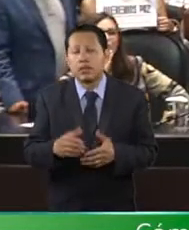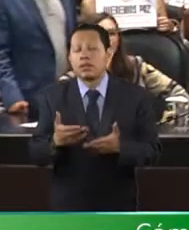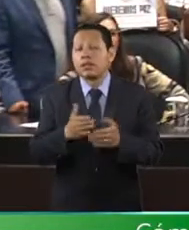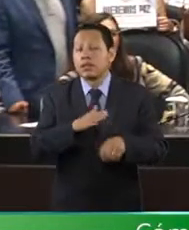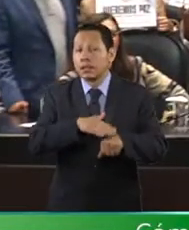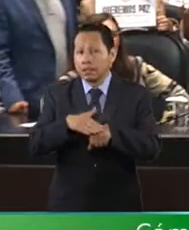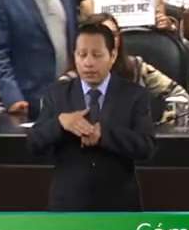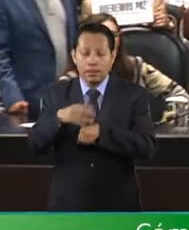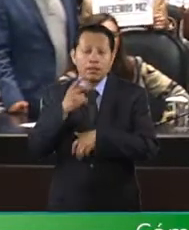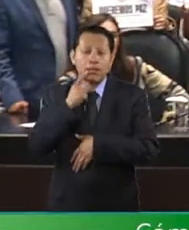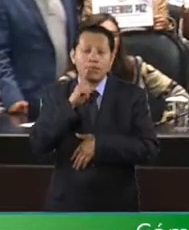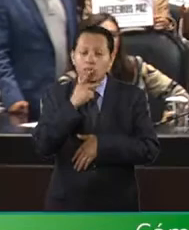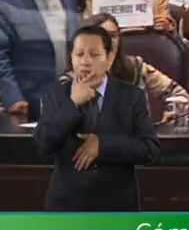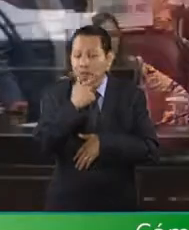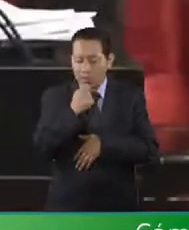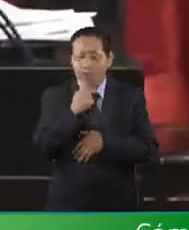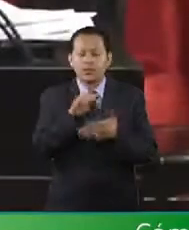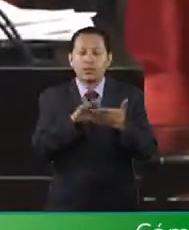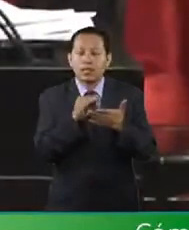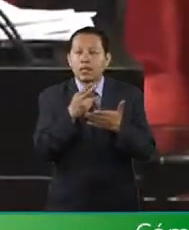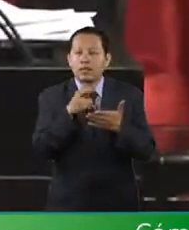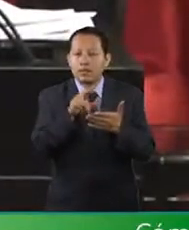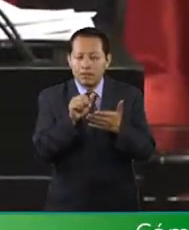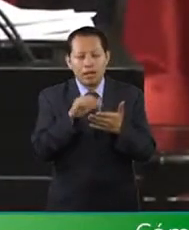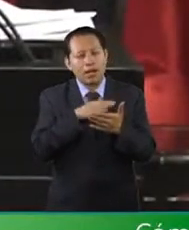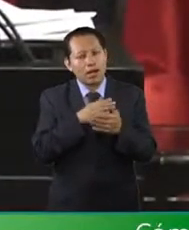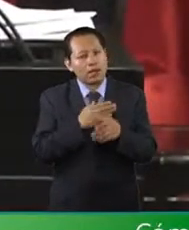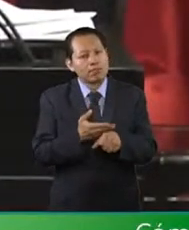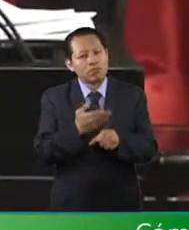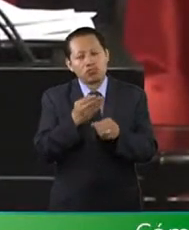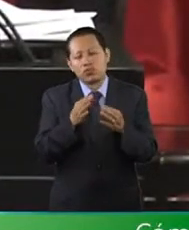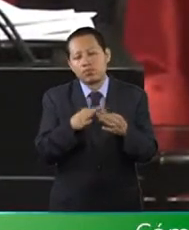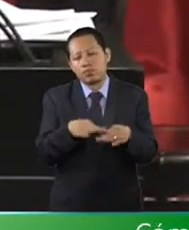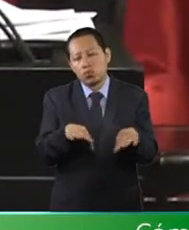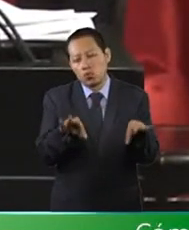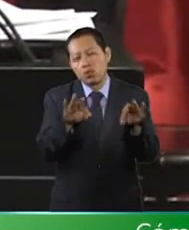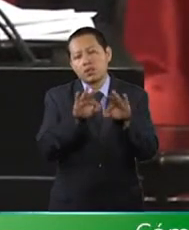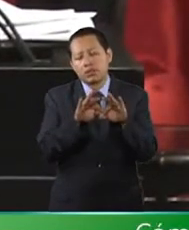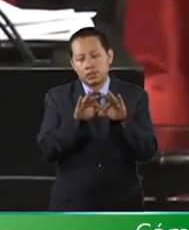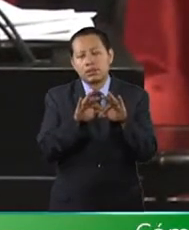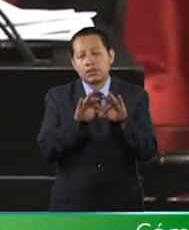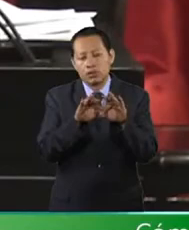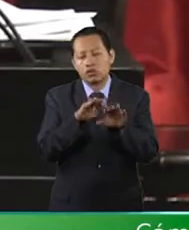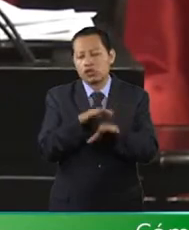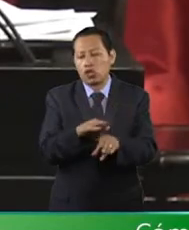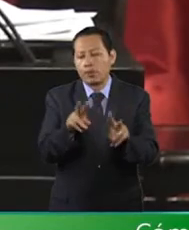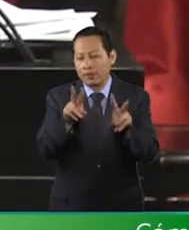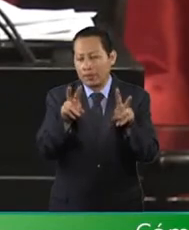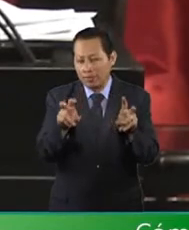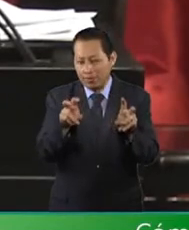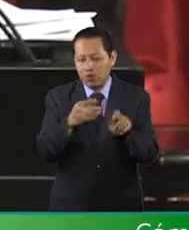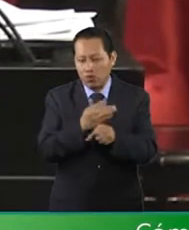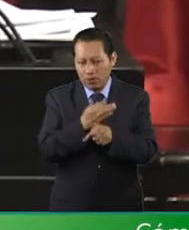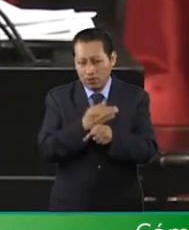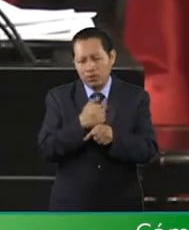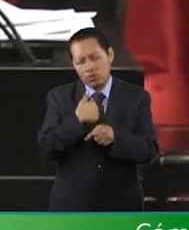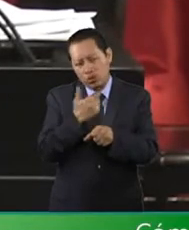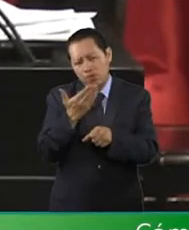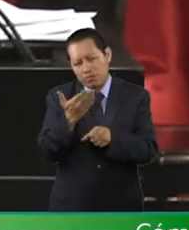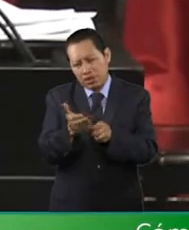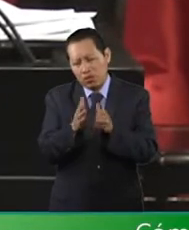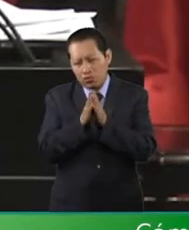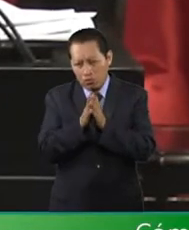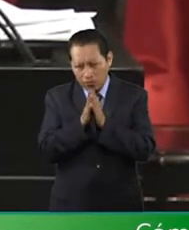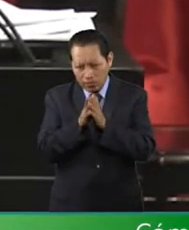diputados se está discutiendo una reserva de la mayor importancia sobre el tema que se está tratando les pido que